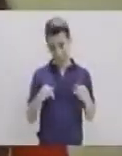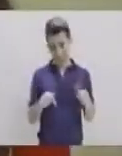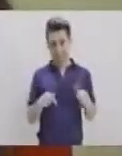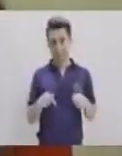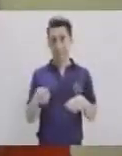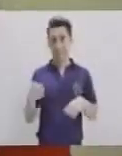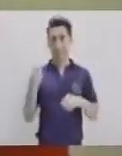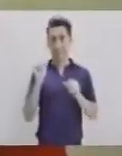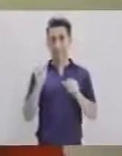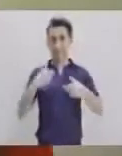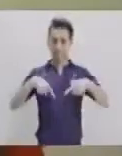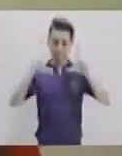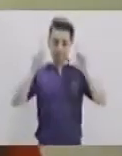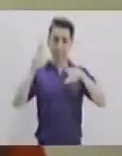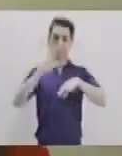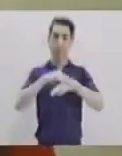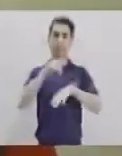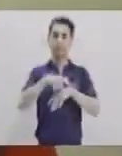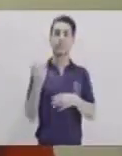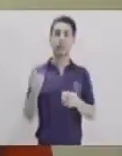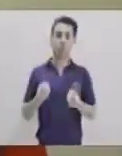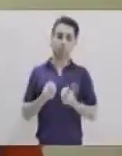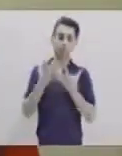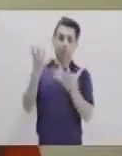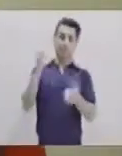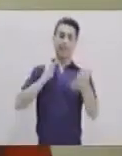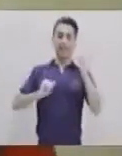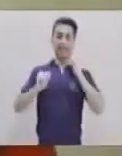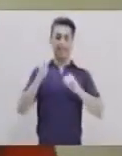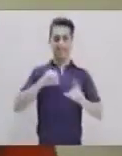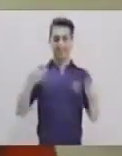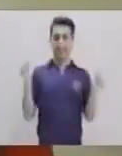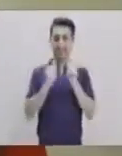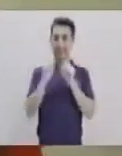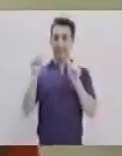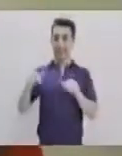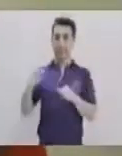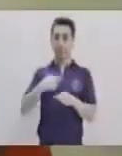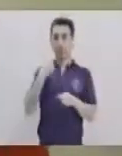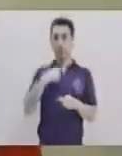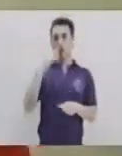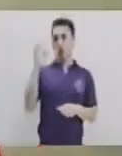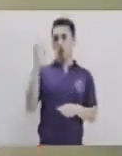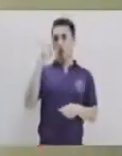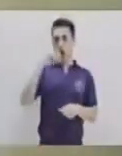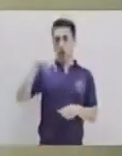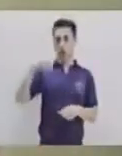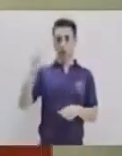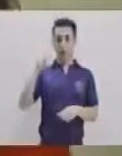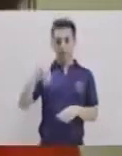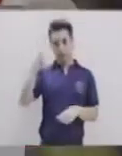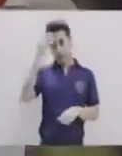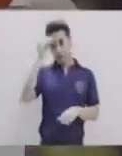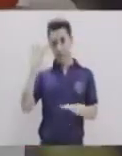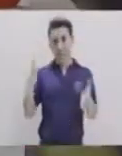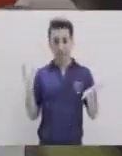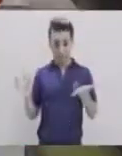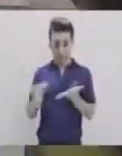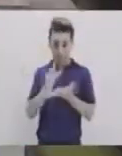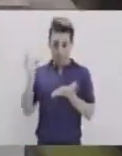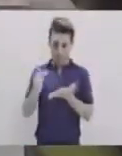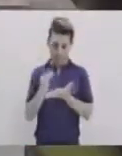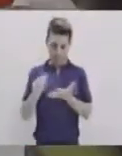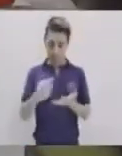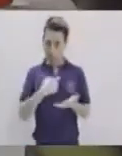Bienvenidos a un segmento más de expresión artística. Hoy nos acompaña el profesor Otman Siridanis para aprender un poco más sobre manualidades.